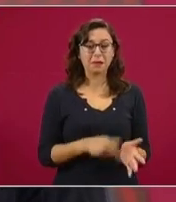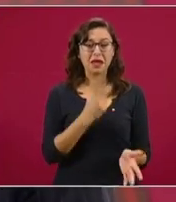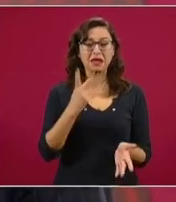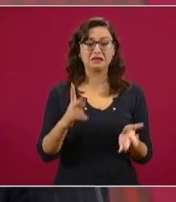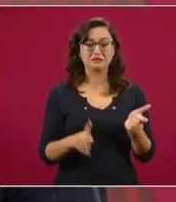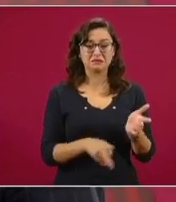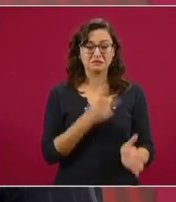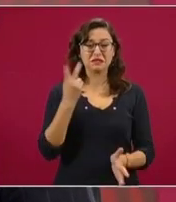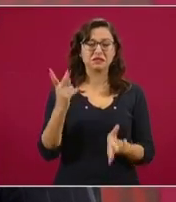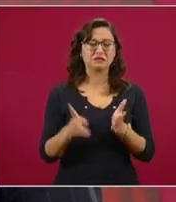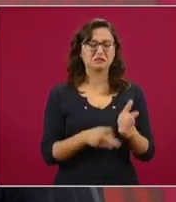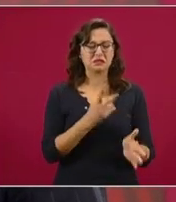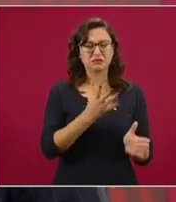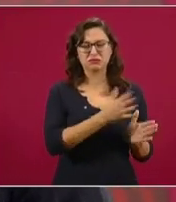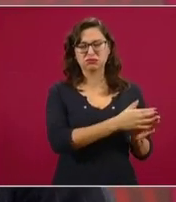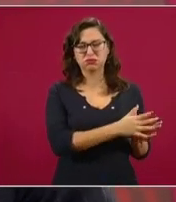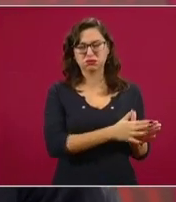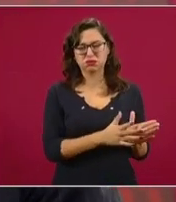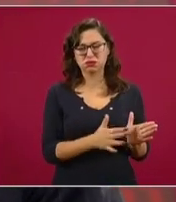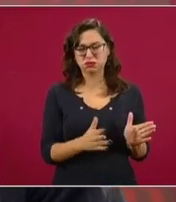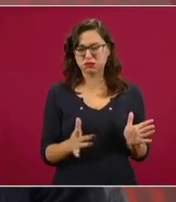de tiempo atrás